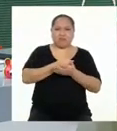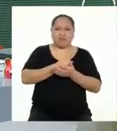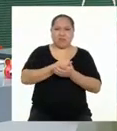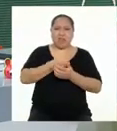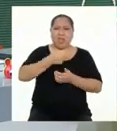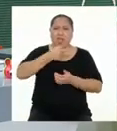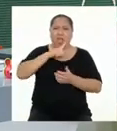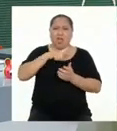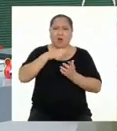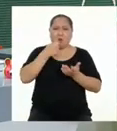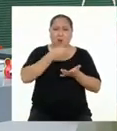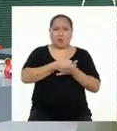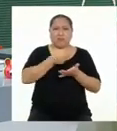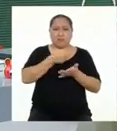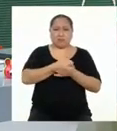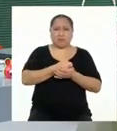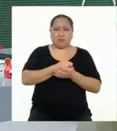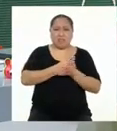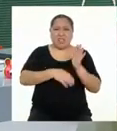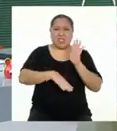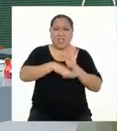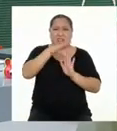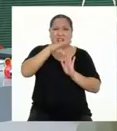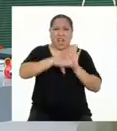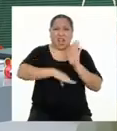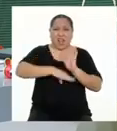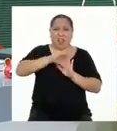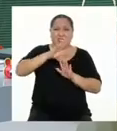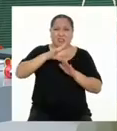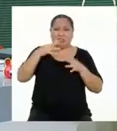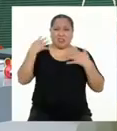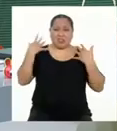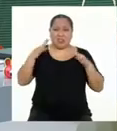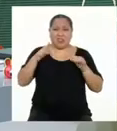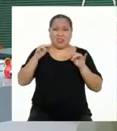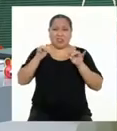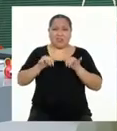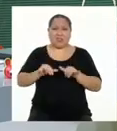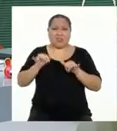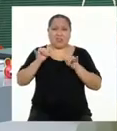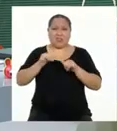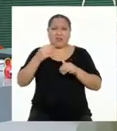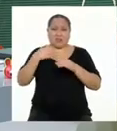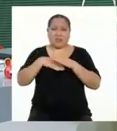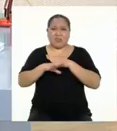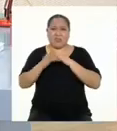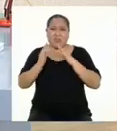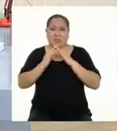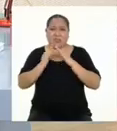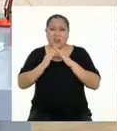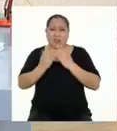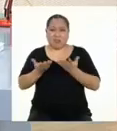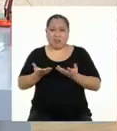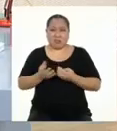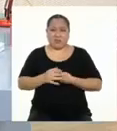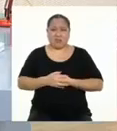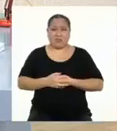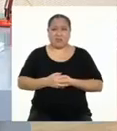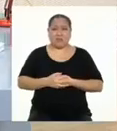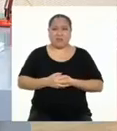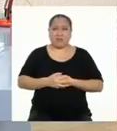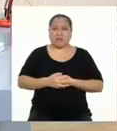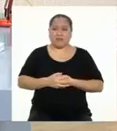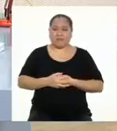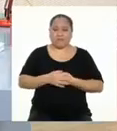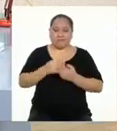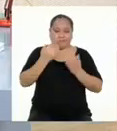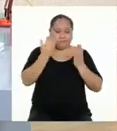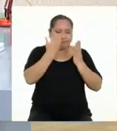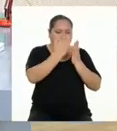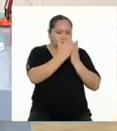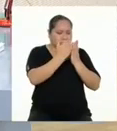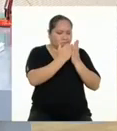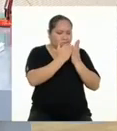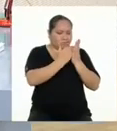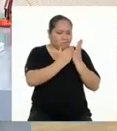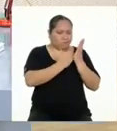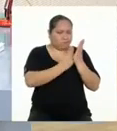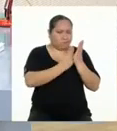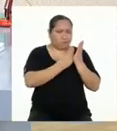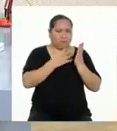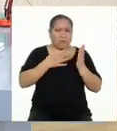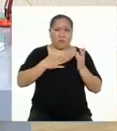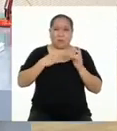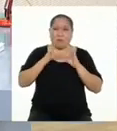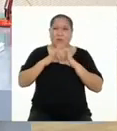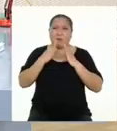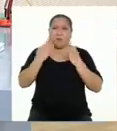un poco más altos de lo normal ahora que pasamos más tiempo en nuestros hogares? Haciendo cuentas, creo que en